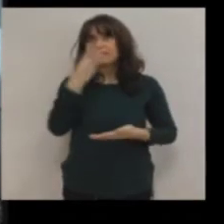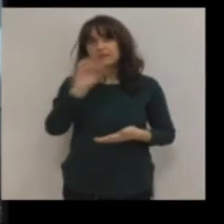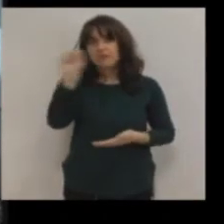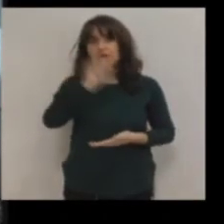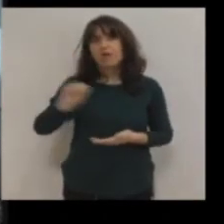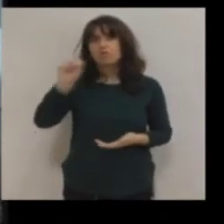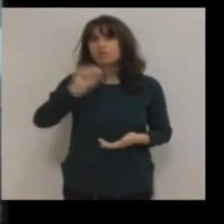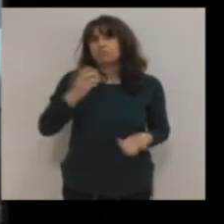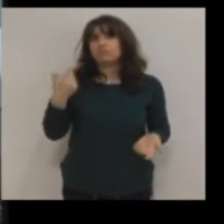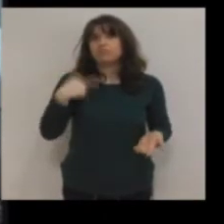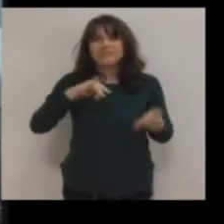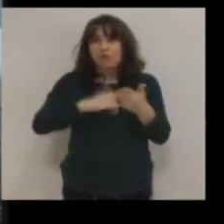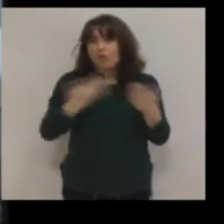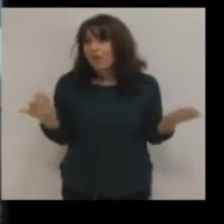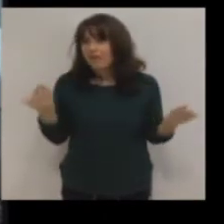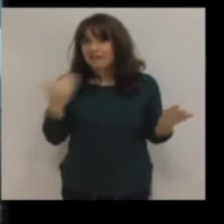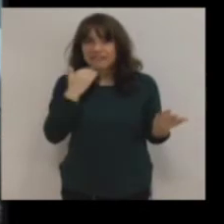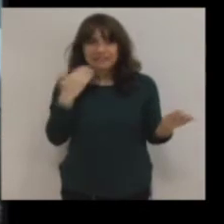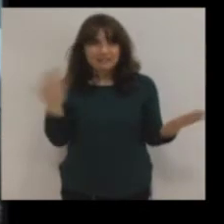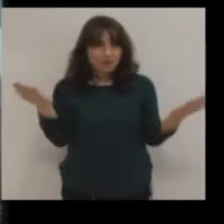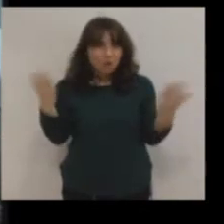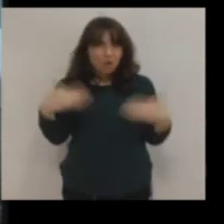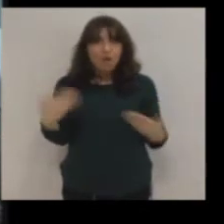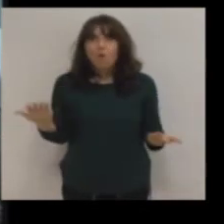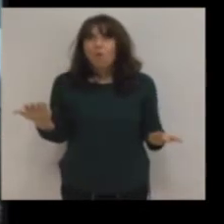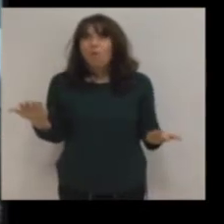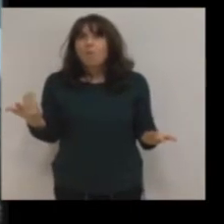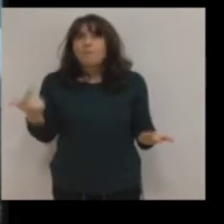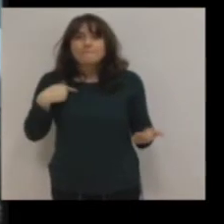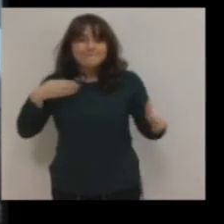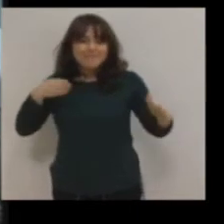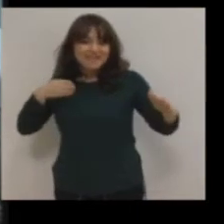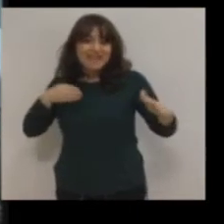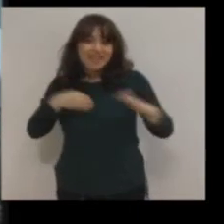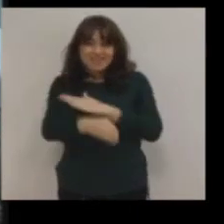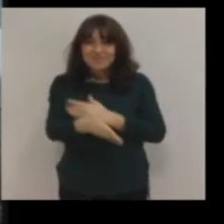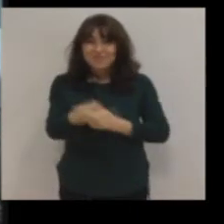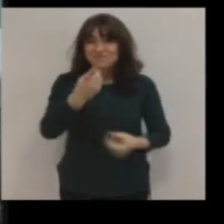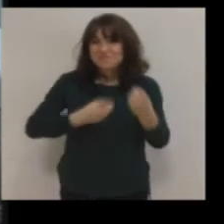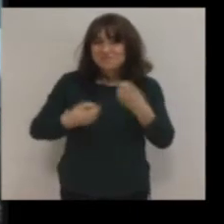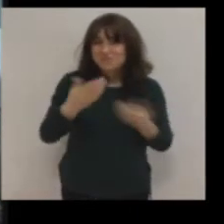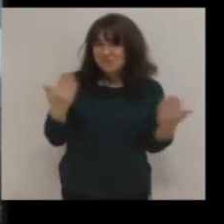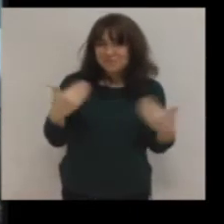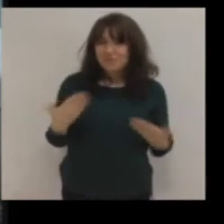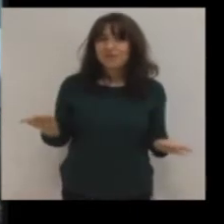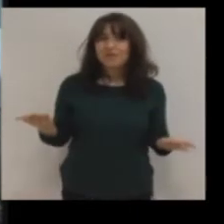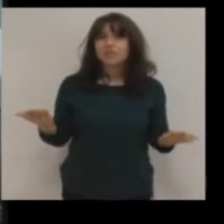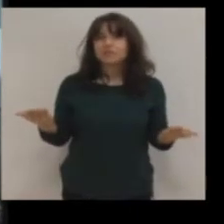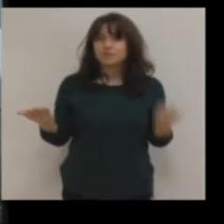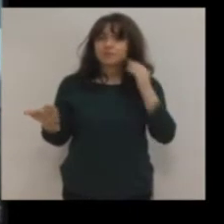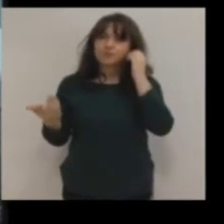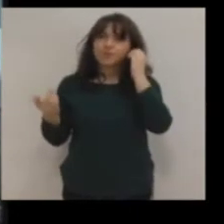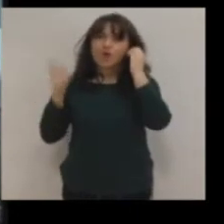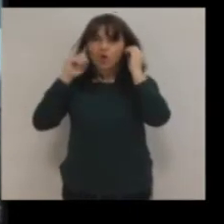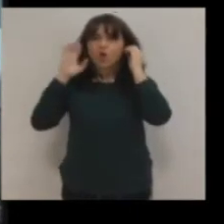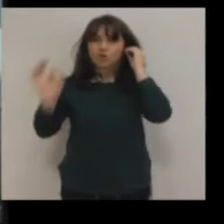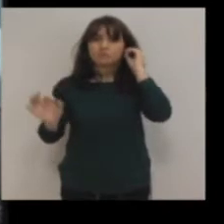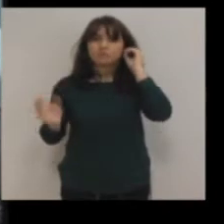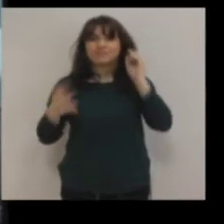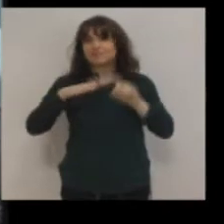había prácticamente tecnología o digamos no teníamos el acceso a la información que tenemos hoy, pues evidentemente la situación